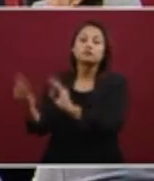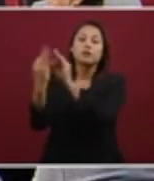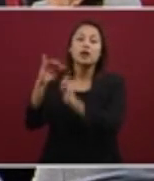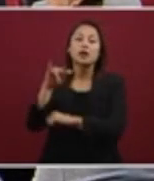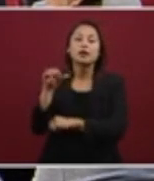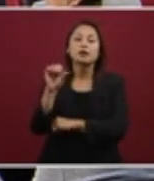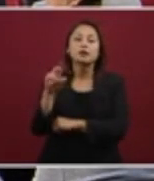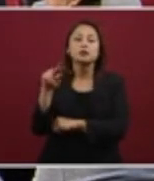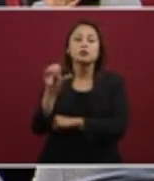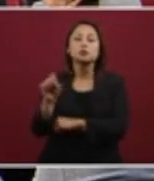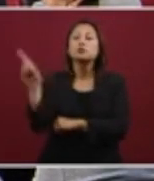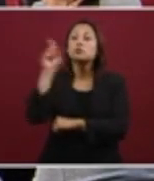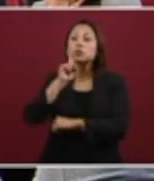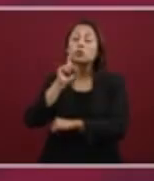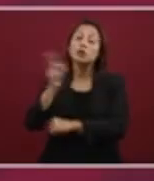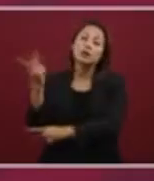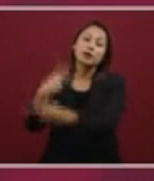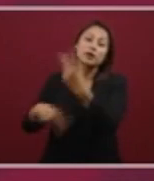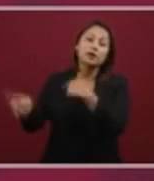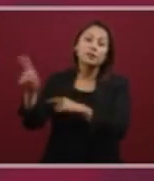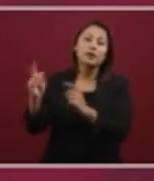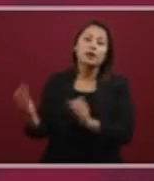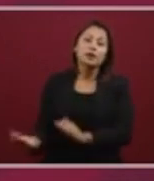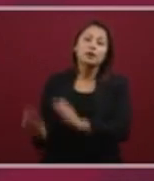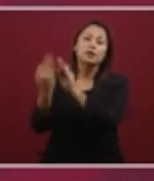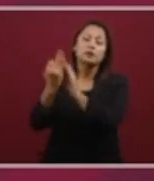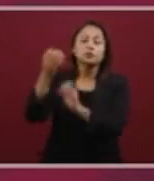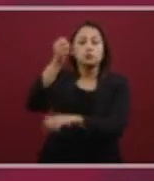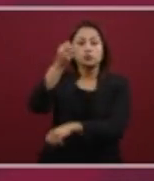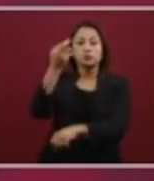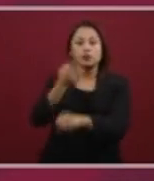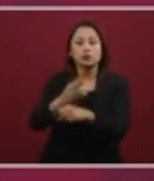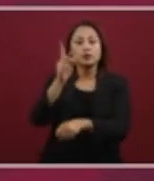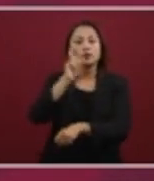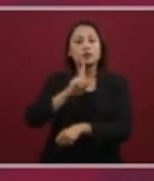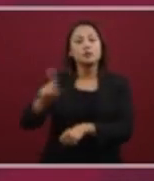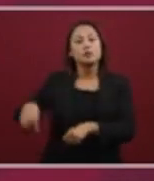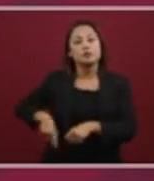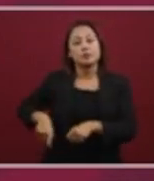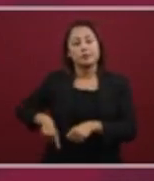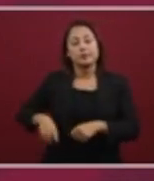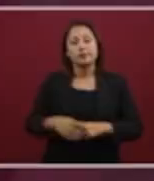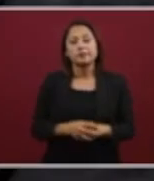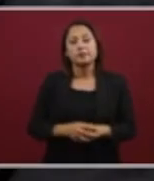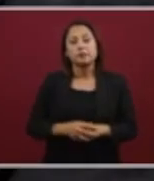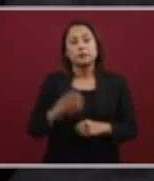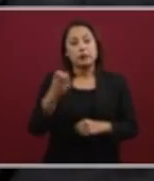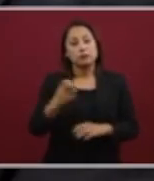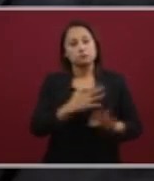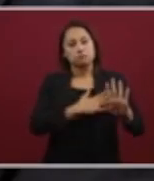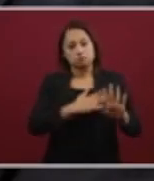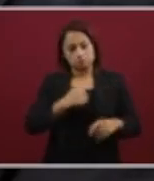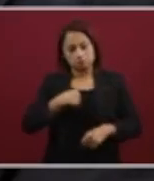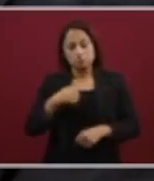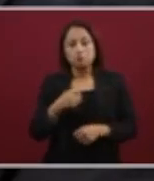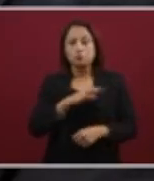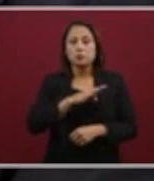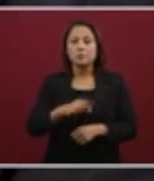reciba la secretaria de Gobernación. Ese es el compromiso. Y que le